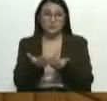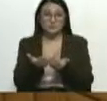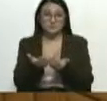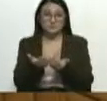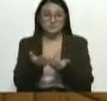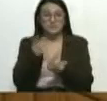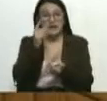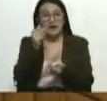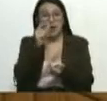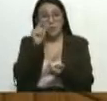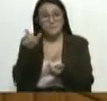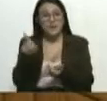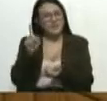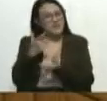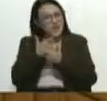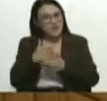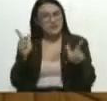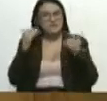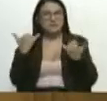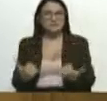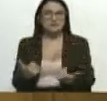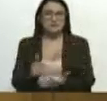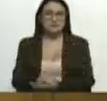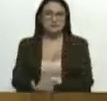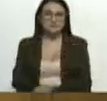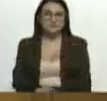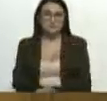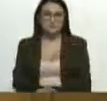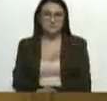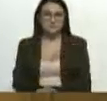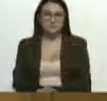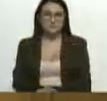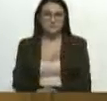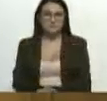que Alex Saab tiene que ser liberado ya.